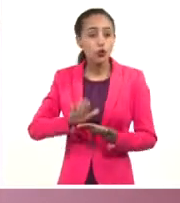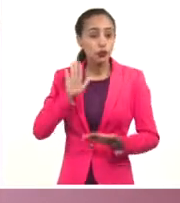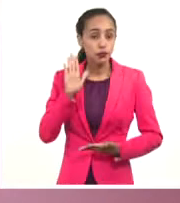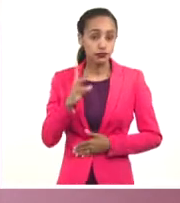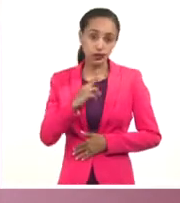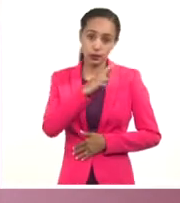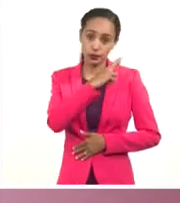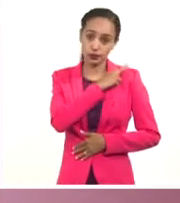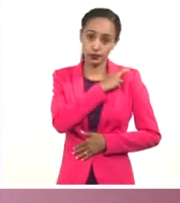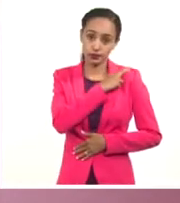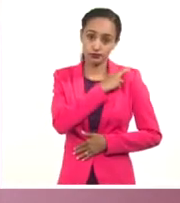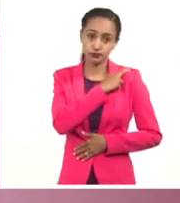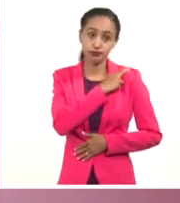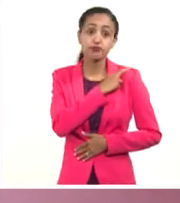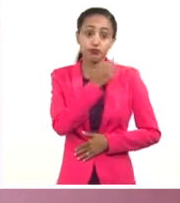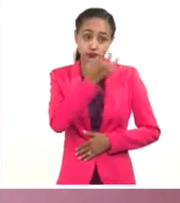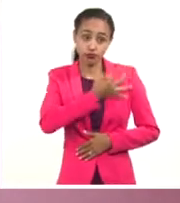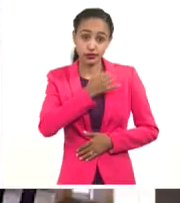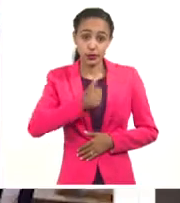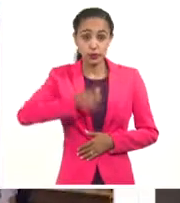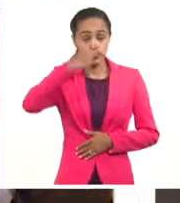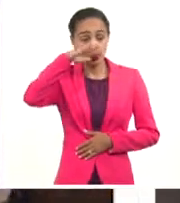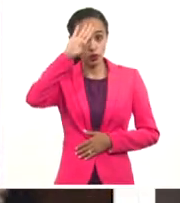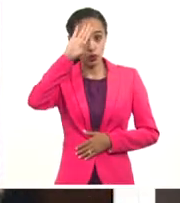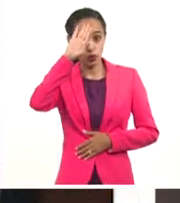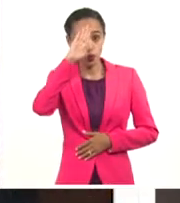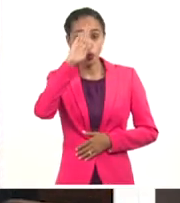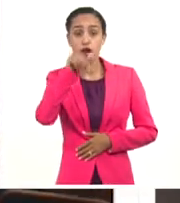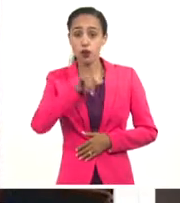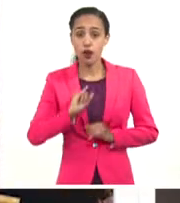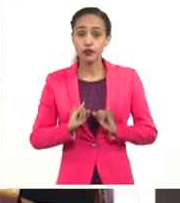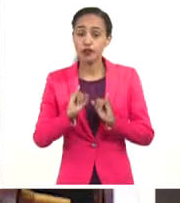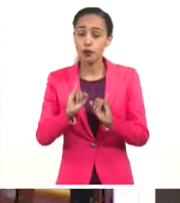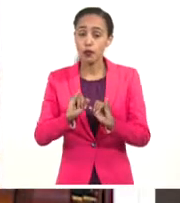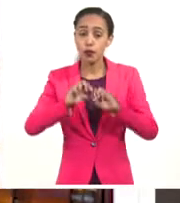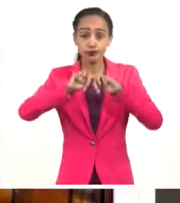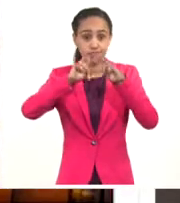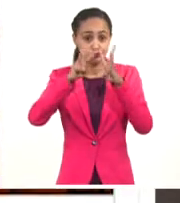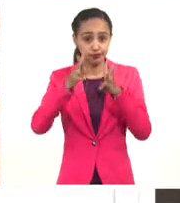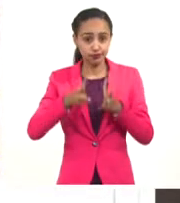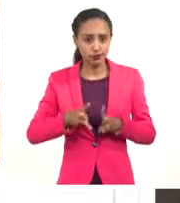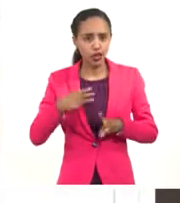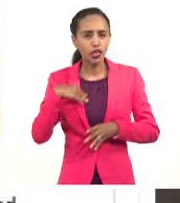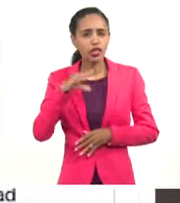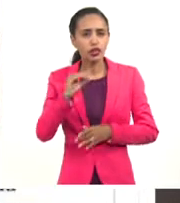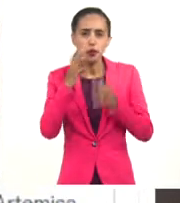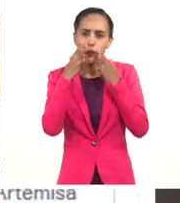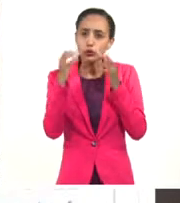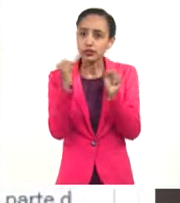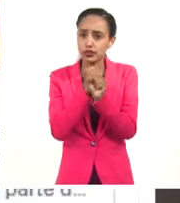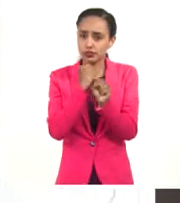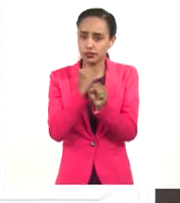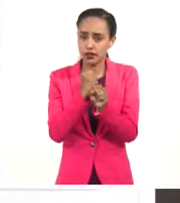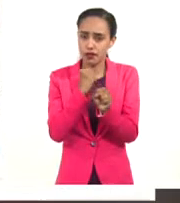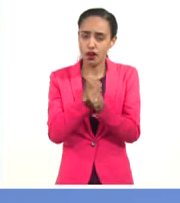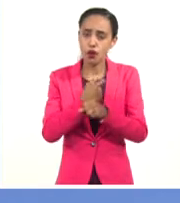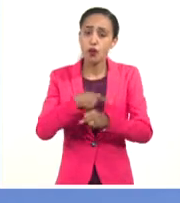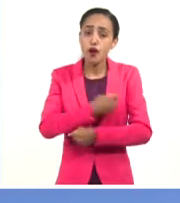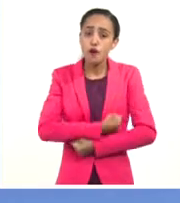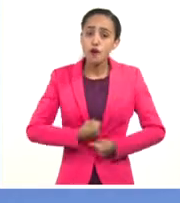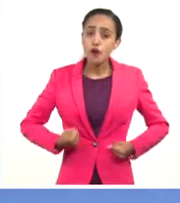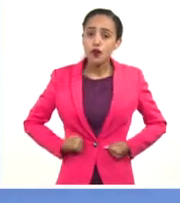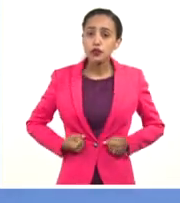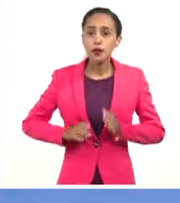así es diana el jefe de estado los reflejos así en su cuenta en twitter donde destacó el esfuerzo colosal que se realiza y el avance en la estrategia